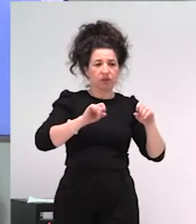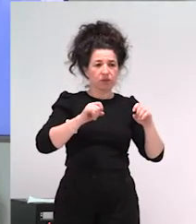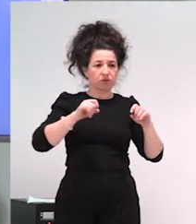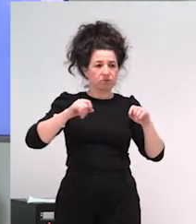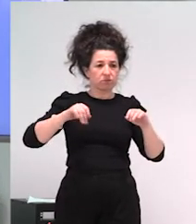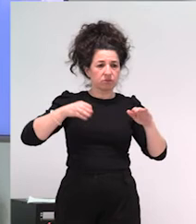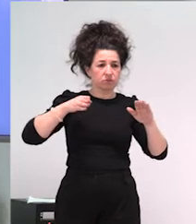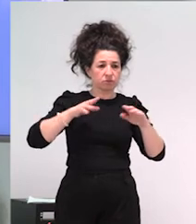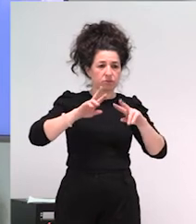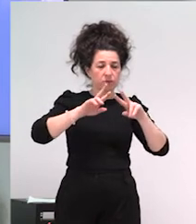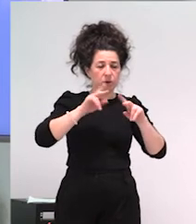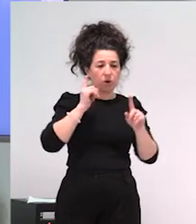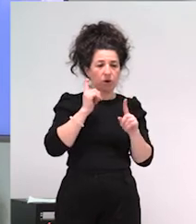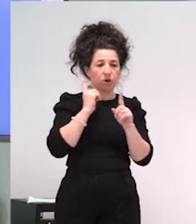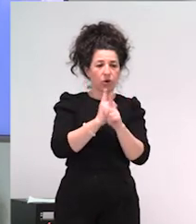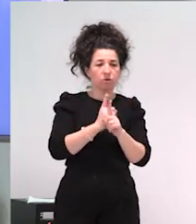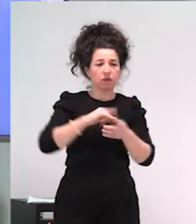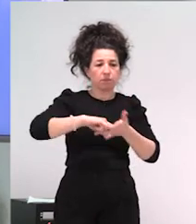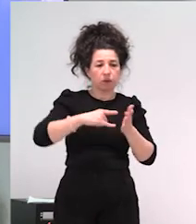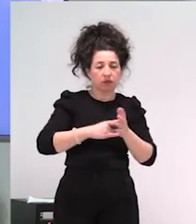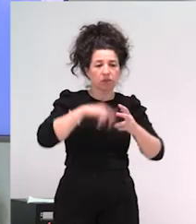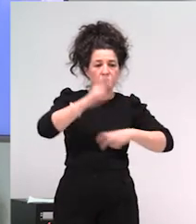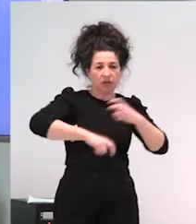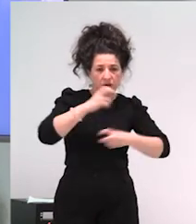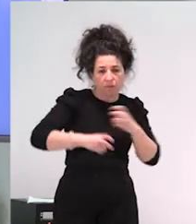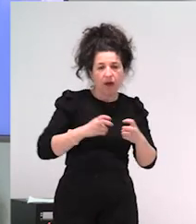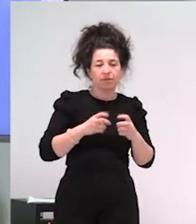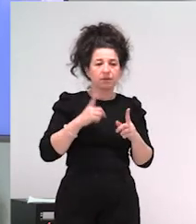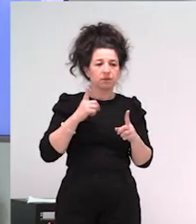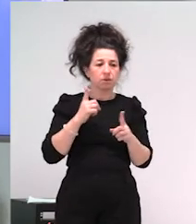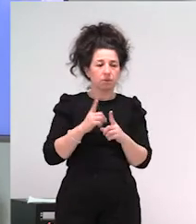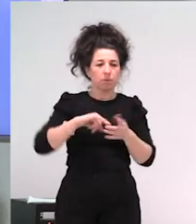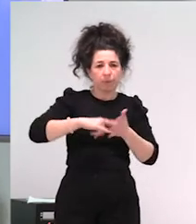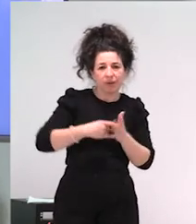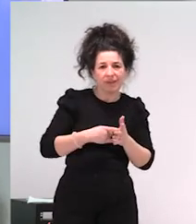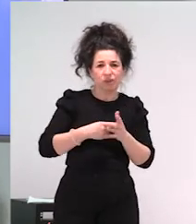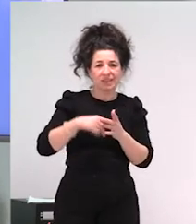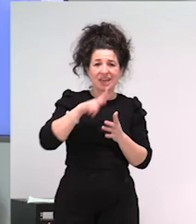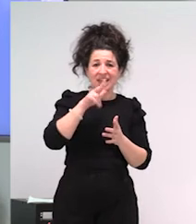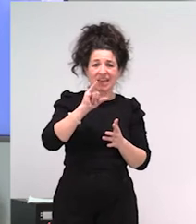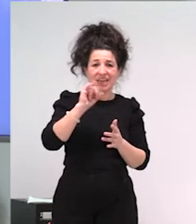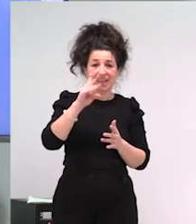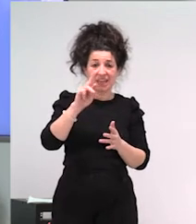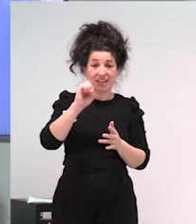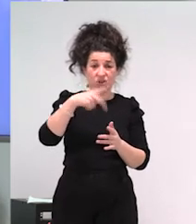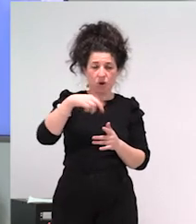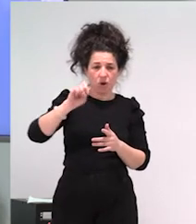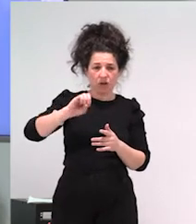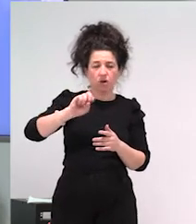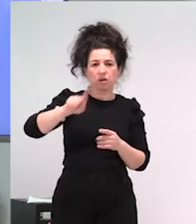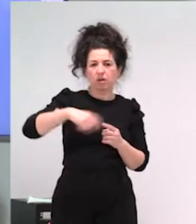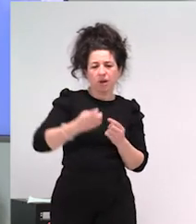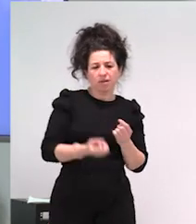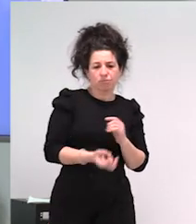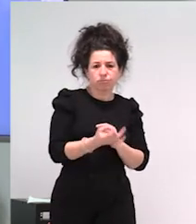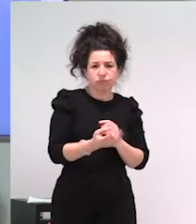renovables, contra los proyectos del hidrógeno, etcétera. Hay mil y una cosas que ya se estaban articulando y nosotras somos